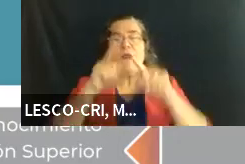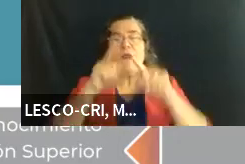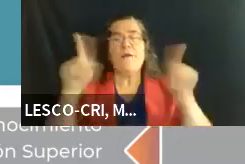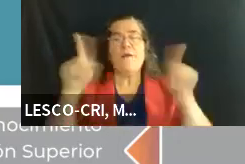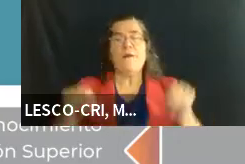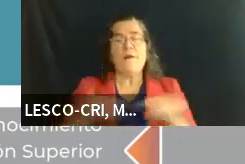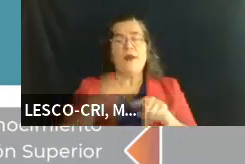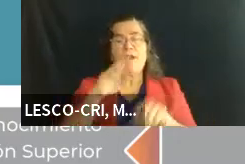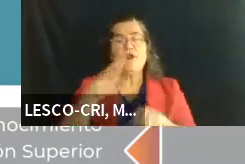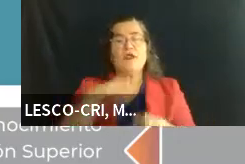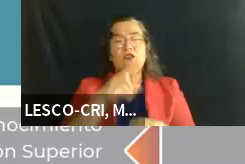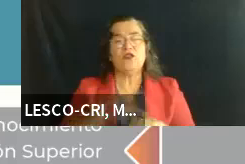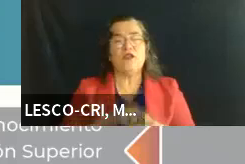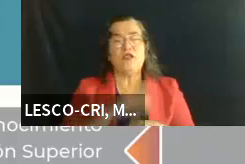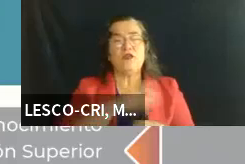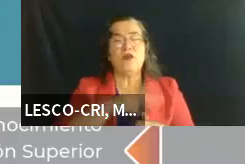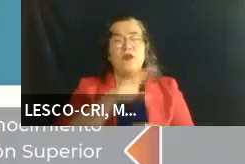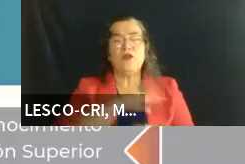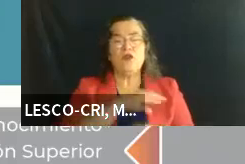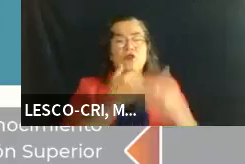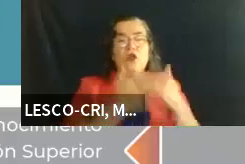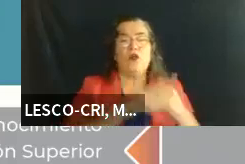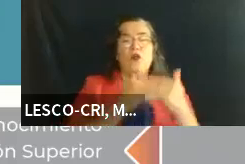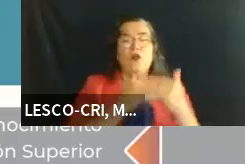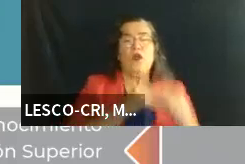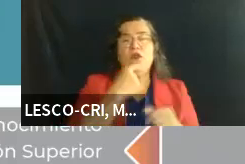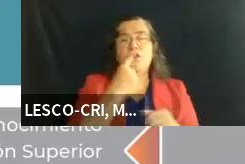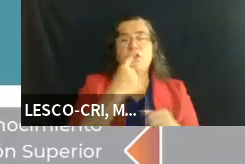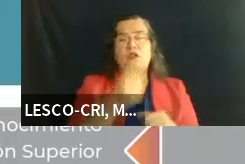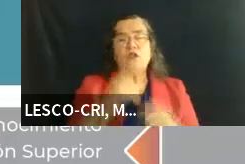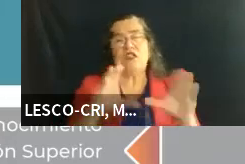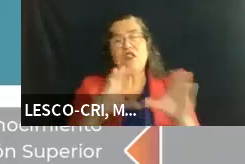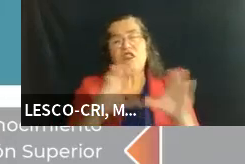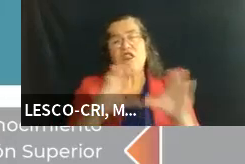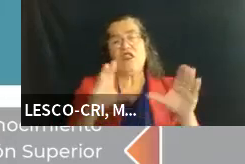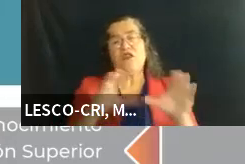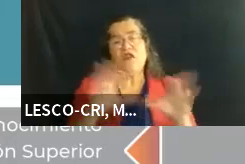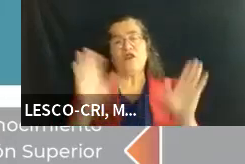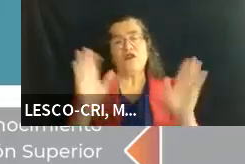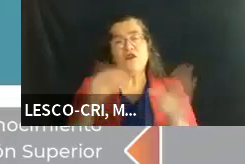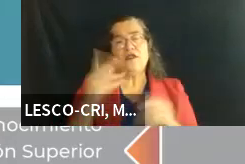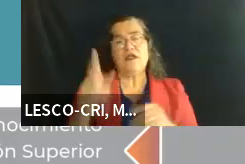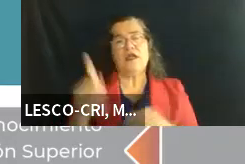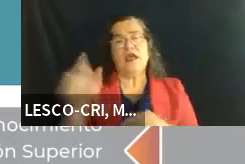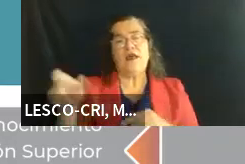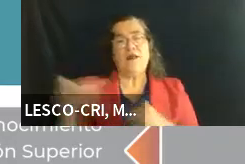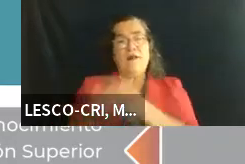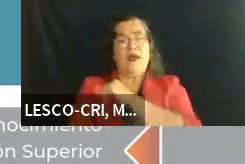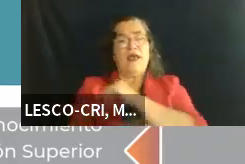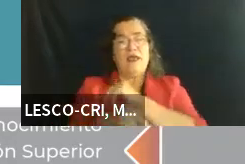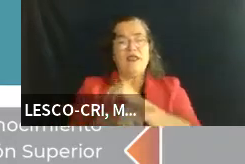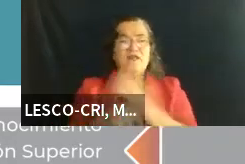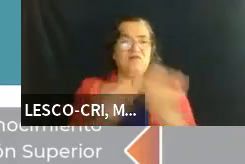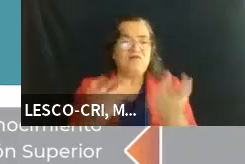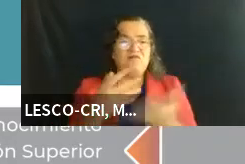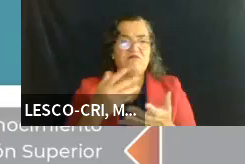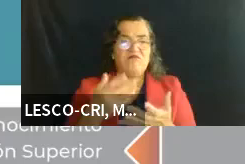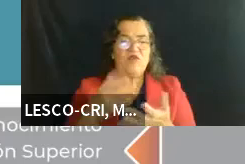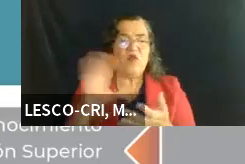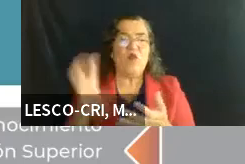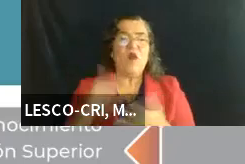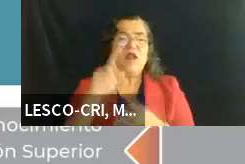cualificaciones que no se limiten a enunciados de titulaciones que emiten en cada país con cargas horarias o duración, sino